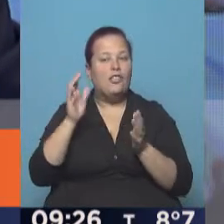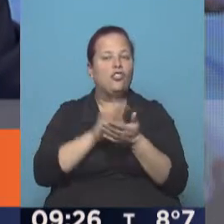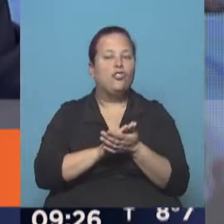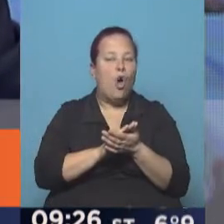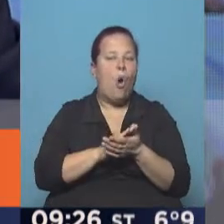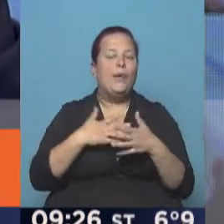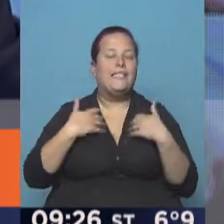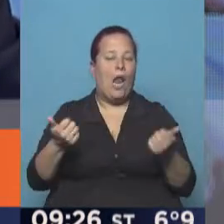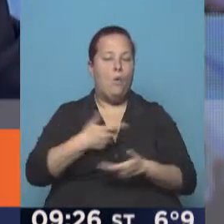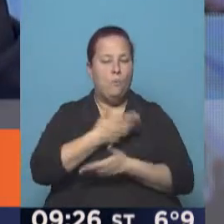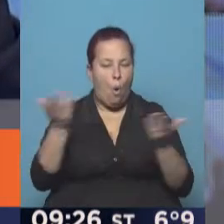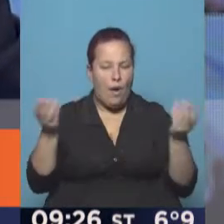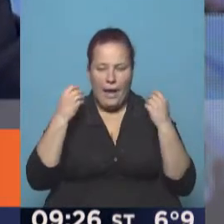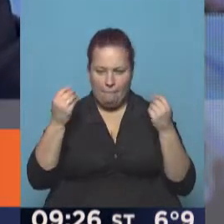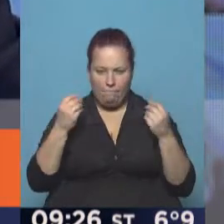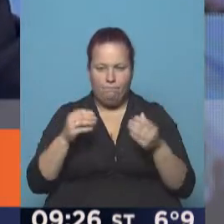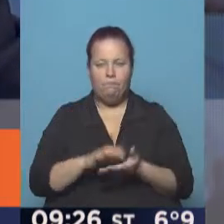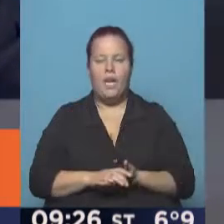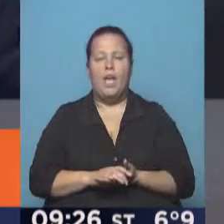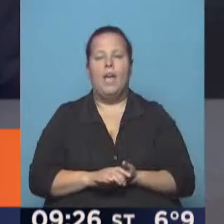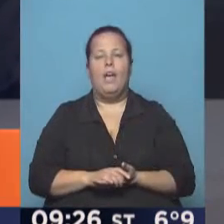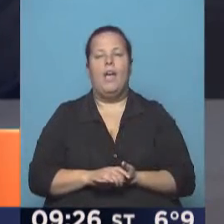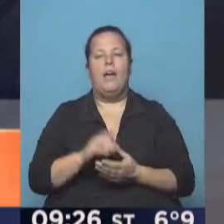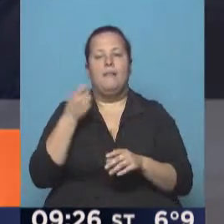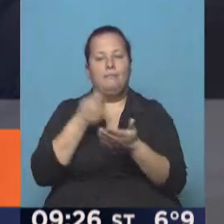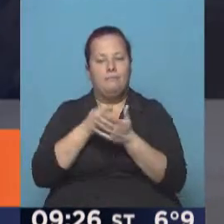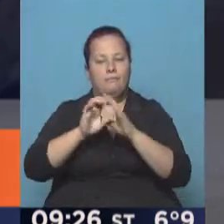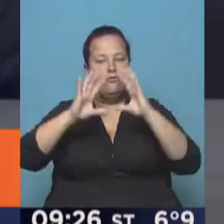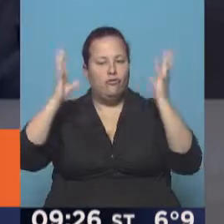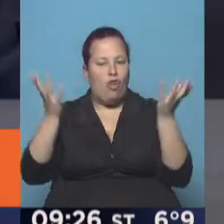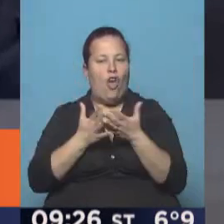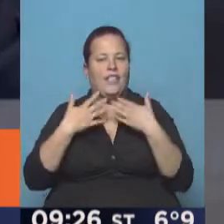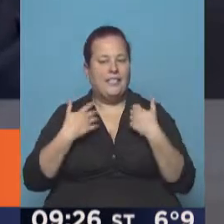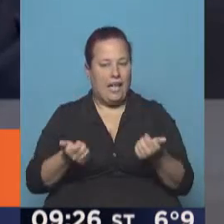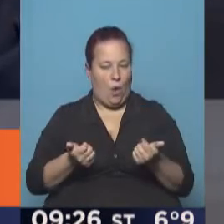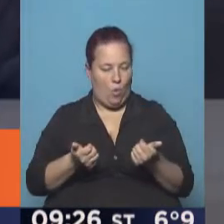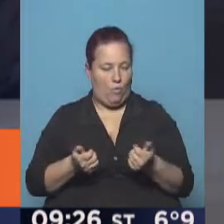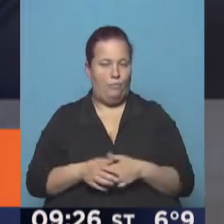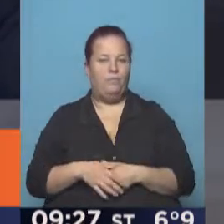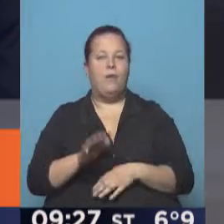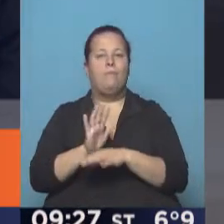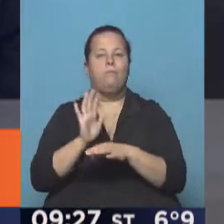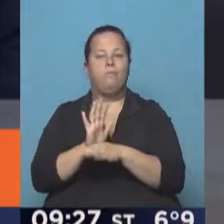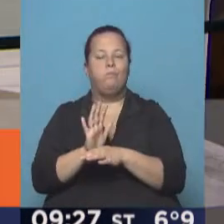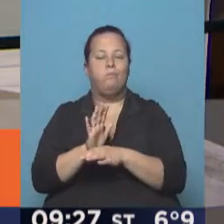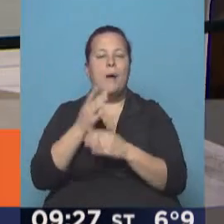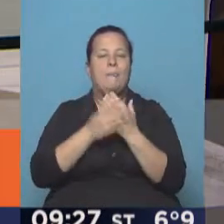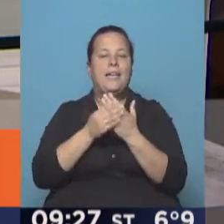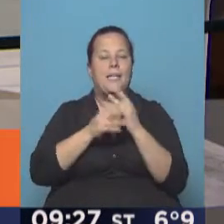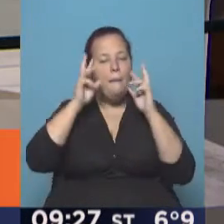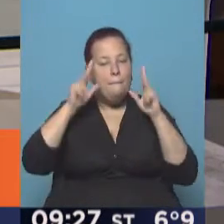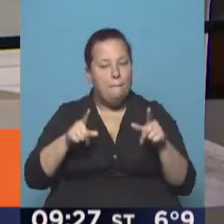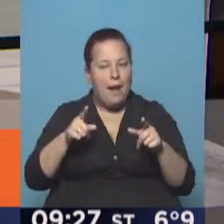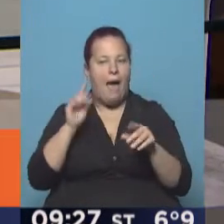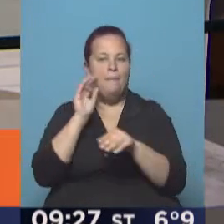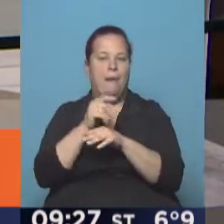de lo que es la salud pública, tiene que ver con la cobertura universal de salud, que llamamos con el ministro la estrategia